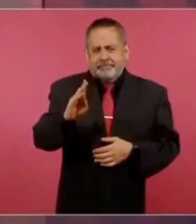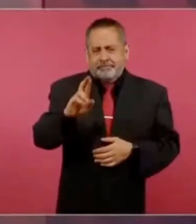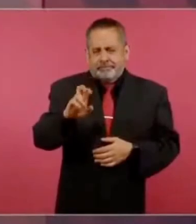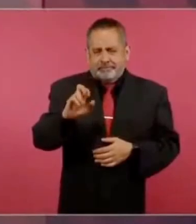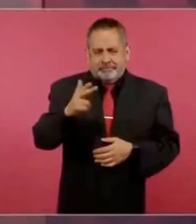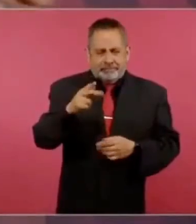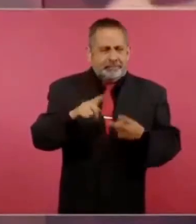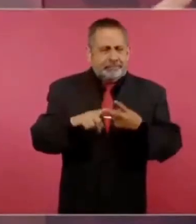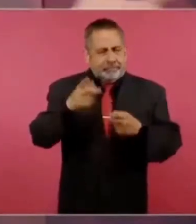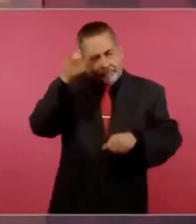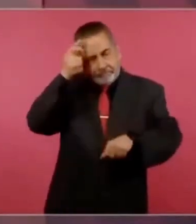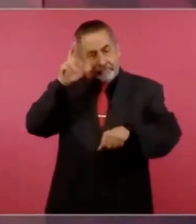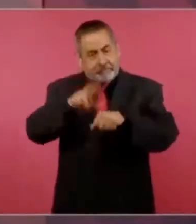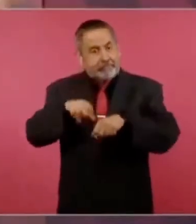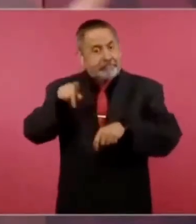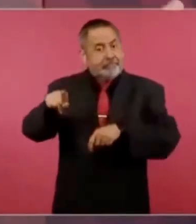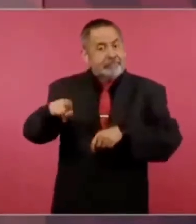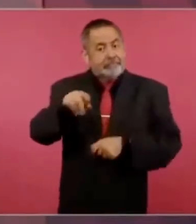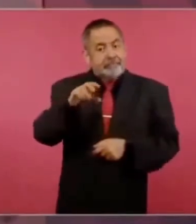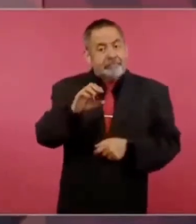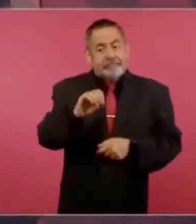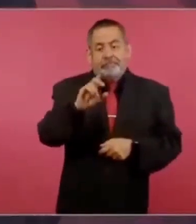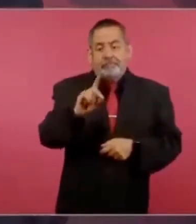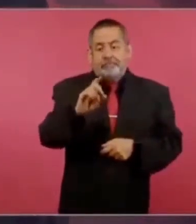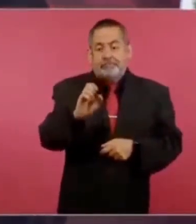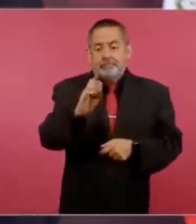y el director de Pemex pues